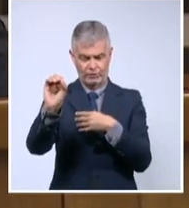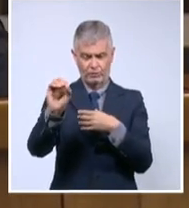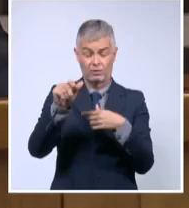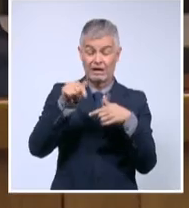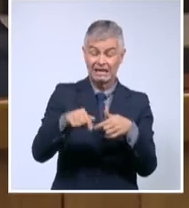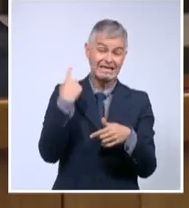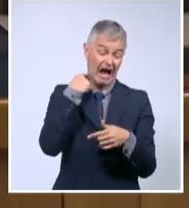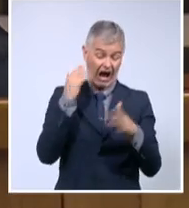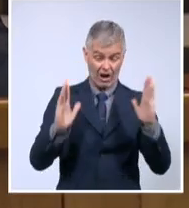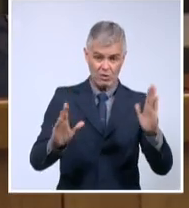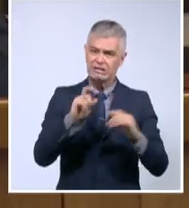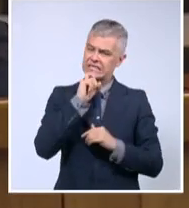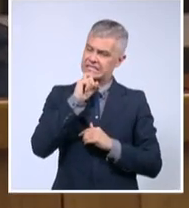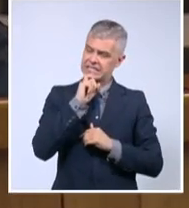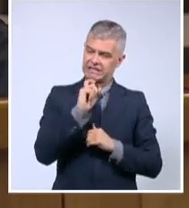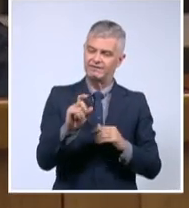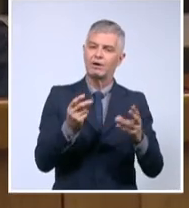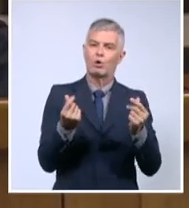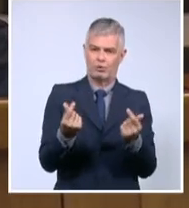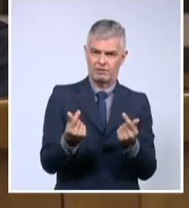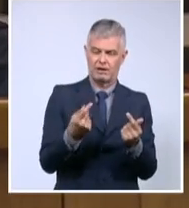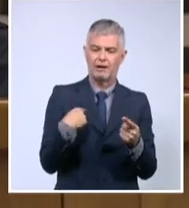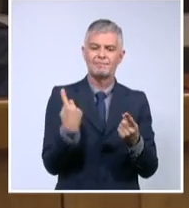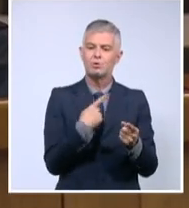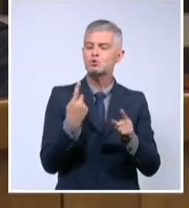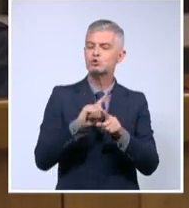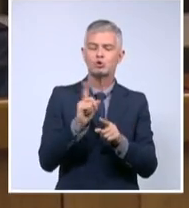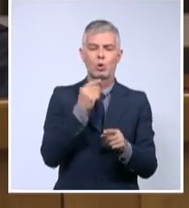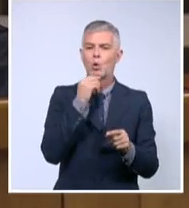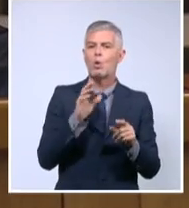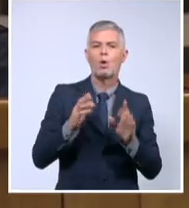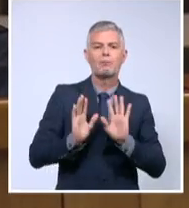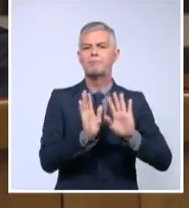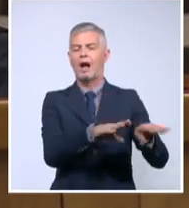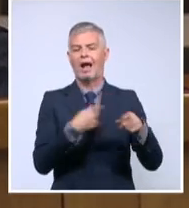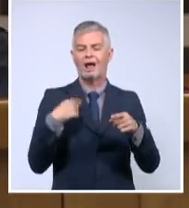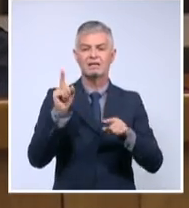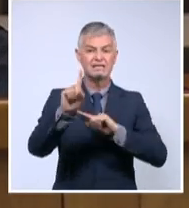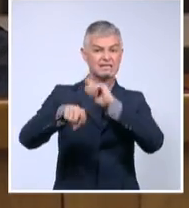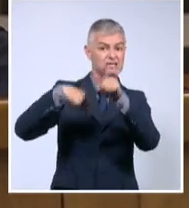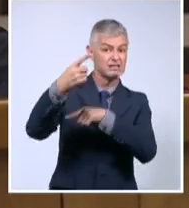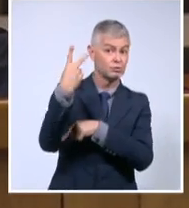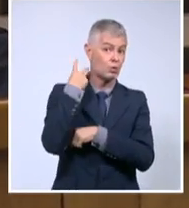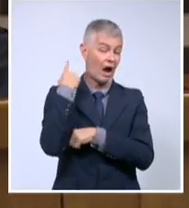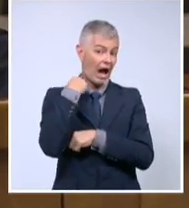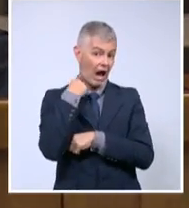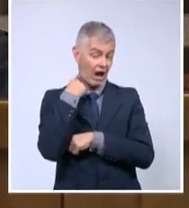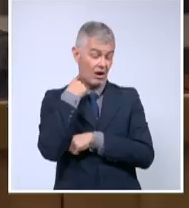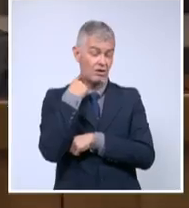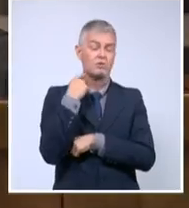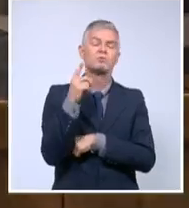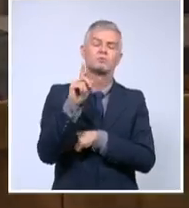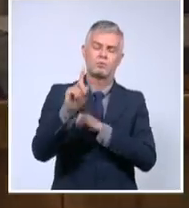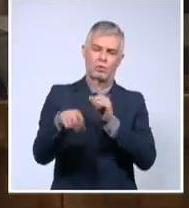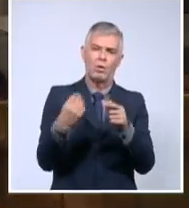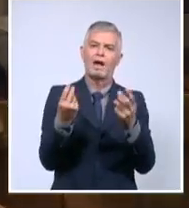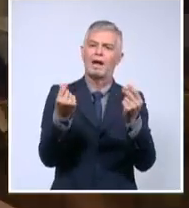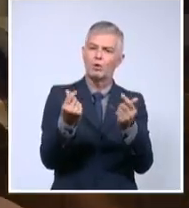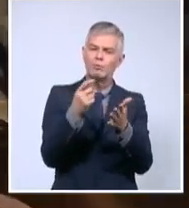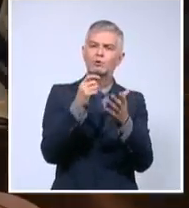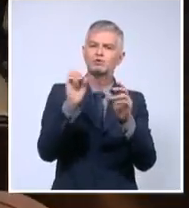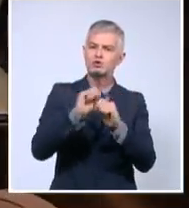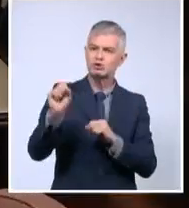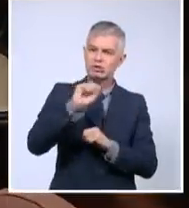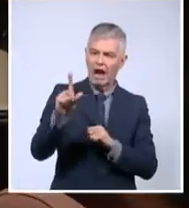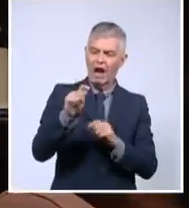año, no renunciamos a alcanzar el crecimiento proyectado para la segunda etapa del Plan Nacional de Desarrollo Económico y Social, comprendida en el